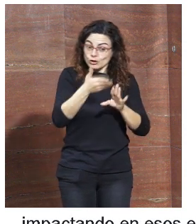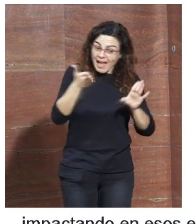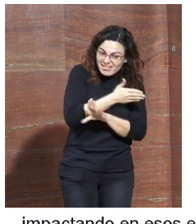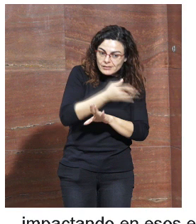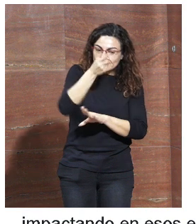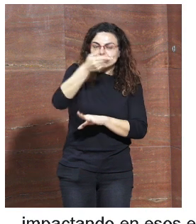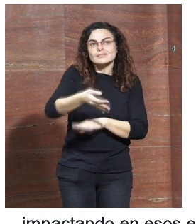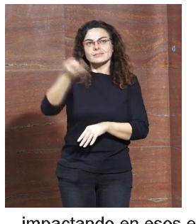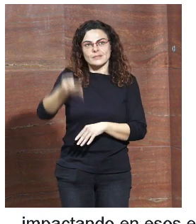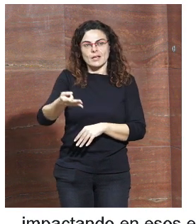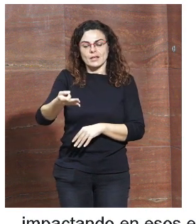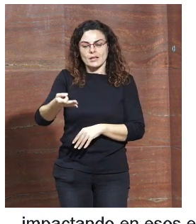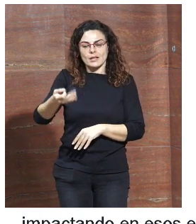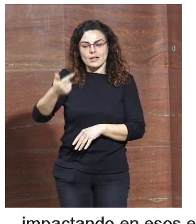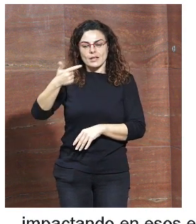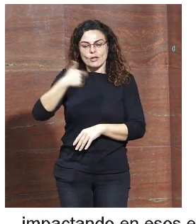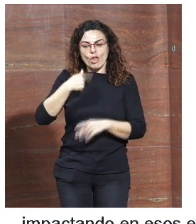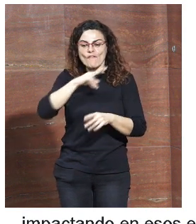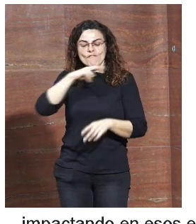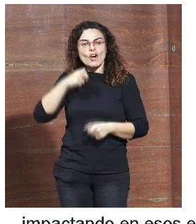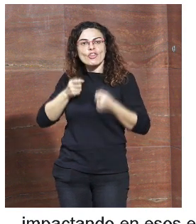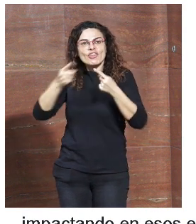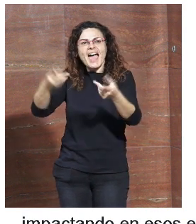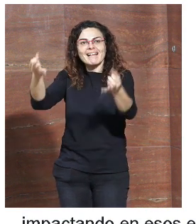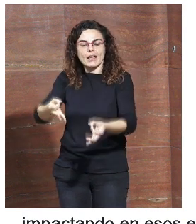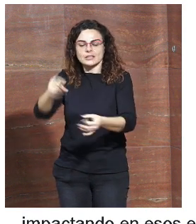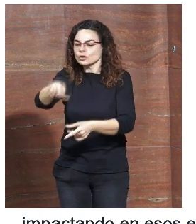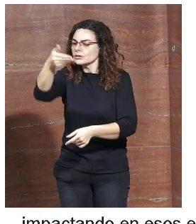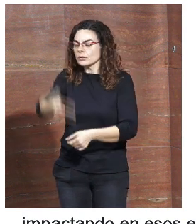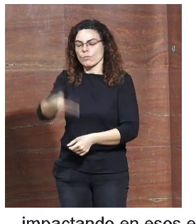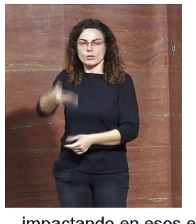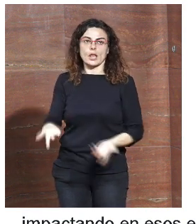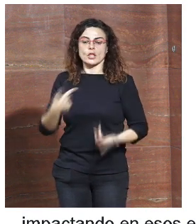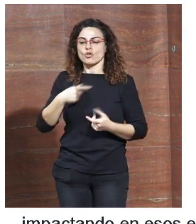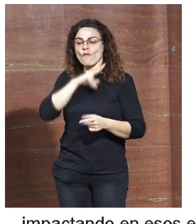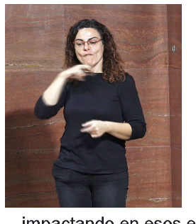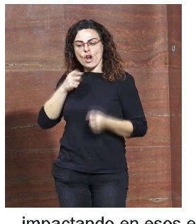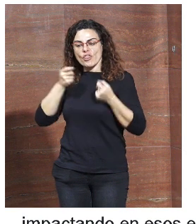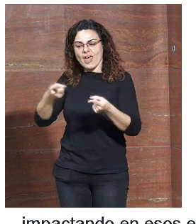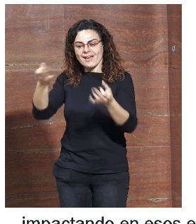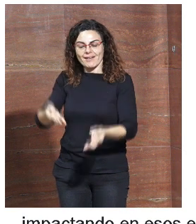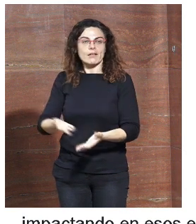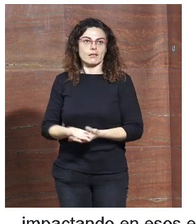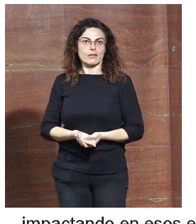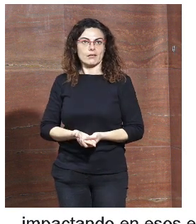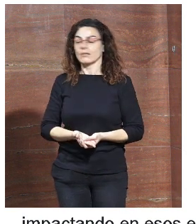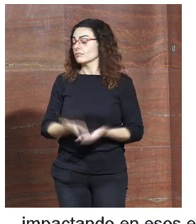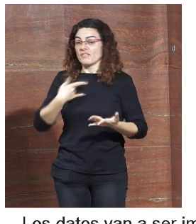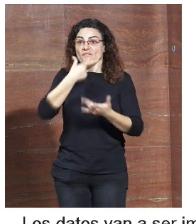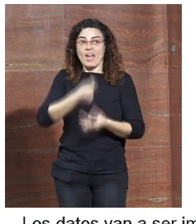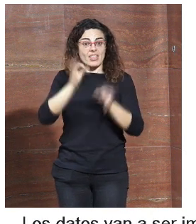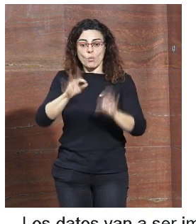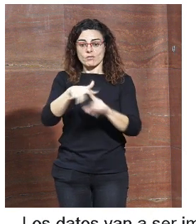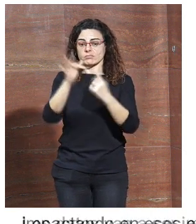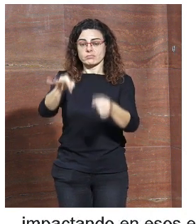importante decidir a qué le damos valor. ¿Qué es importante? Aquello que consideramos que es importante, es tan sencillo como eso. ¿A